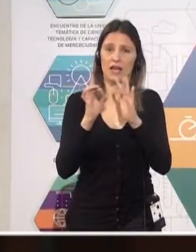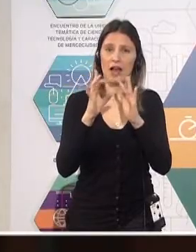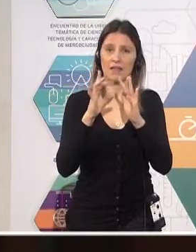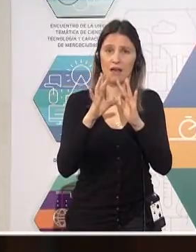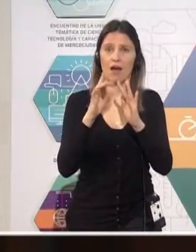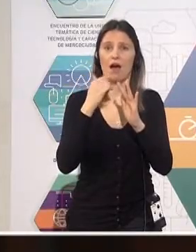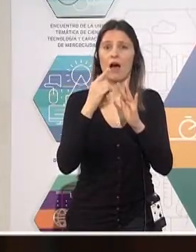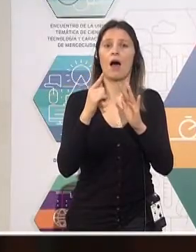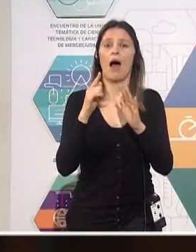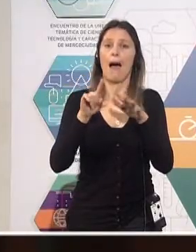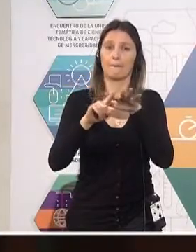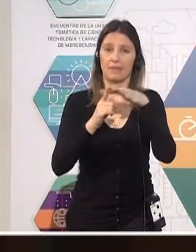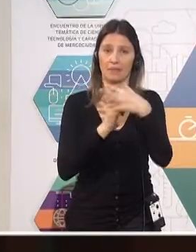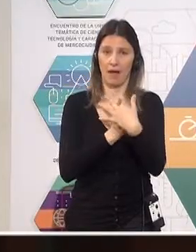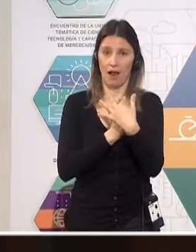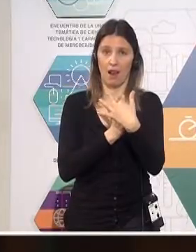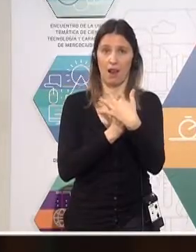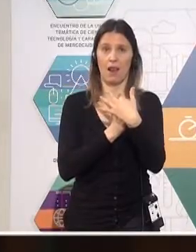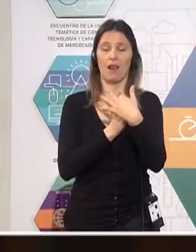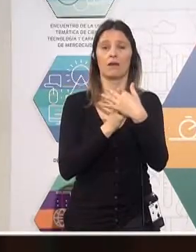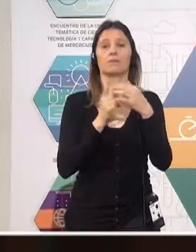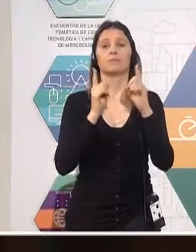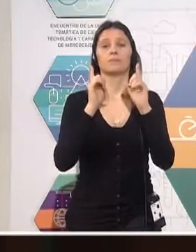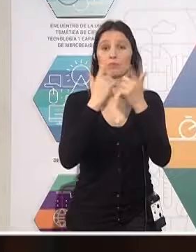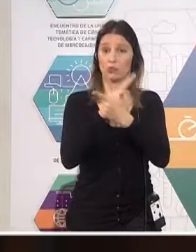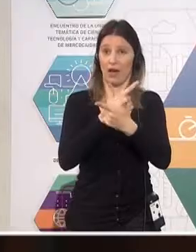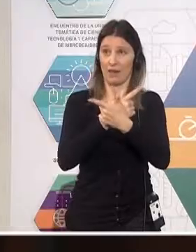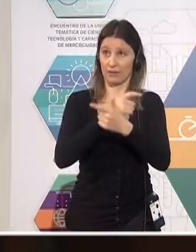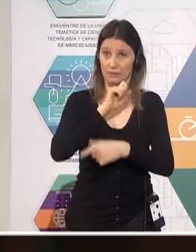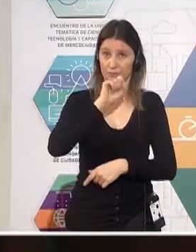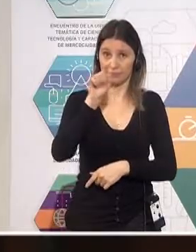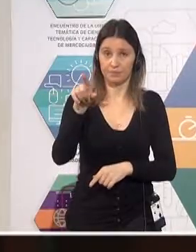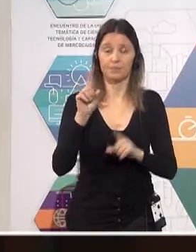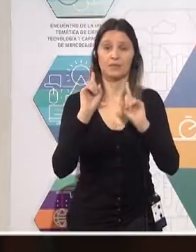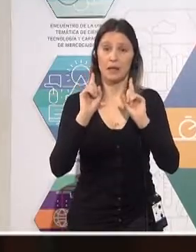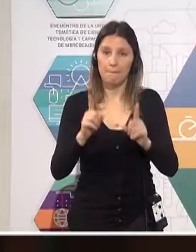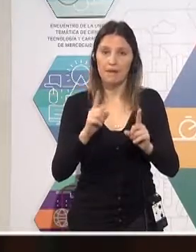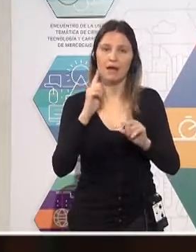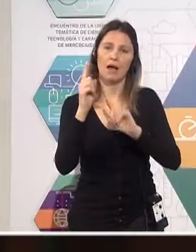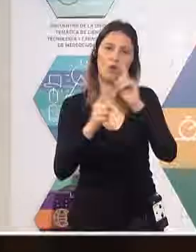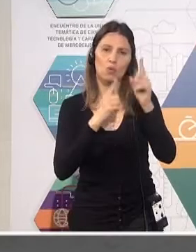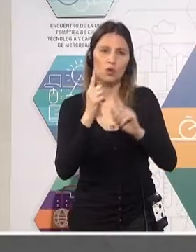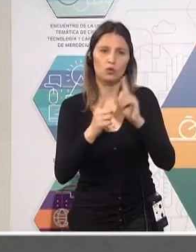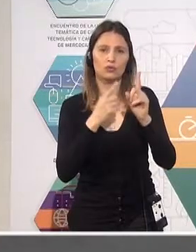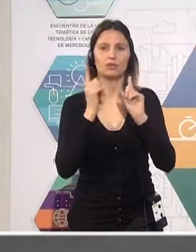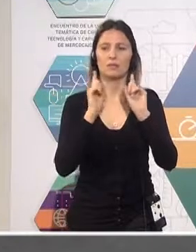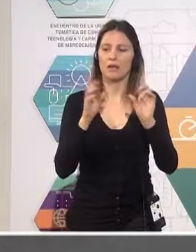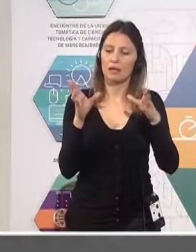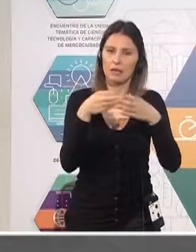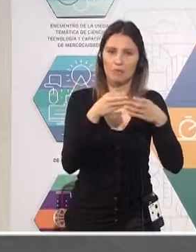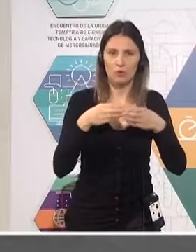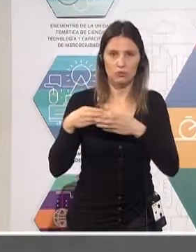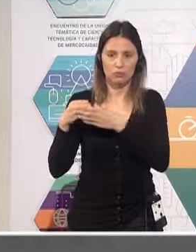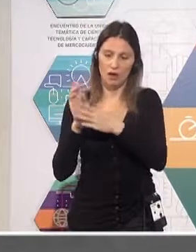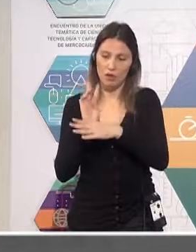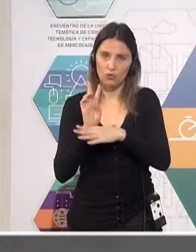faro punta carretas y humildemente estamos colaborando interconectando algunos equipos que están usando para el